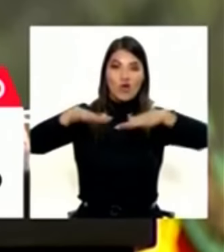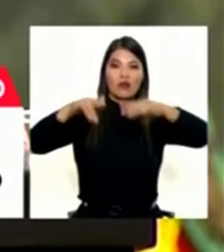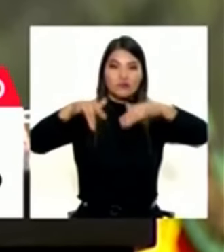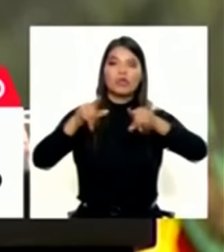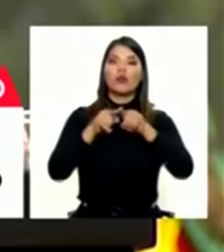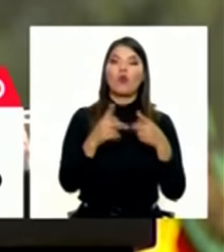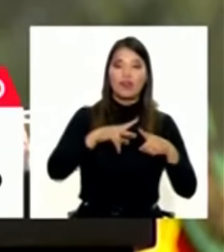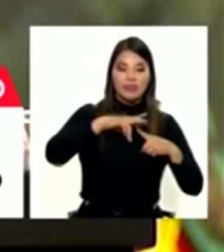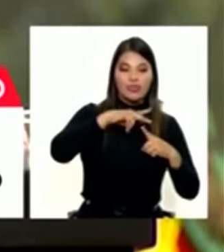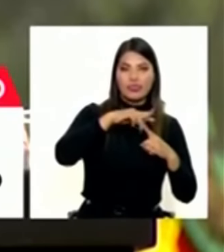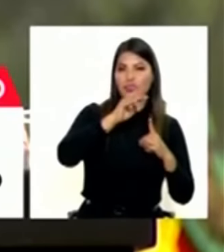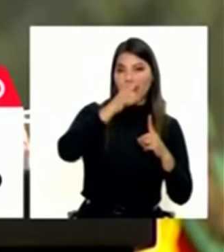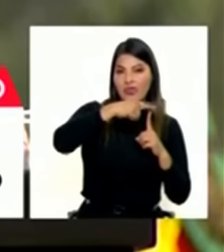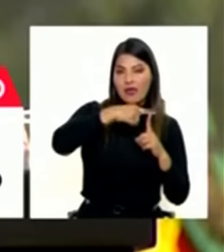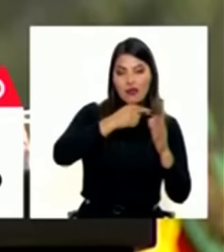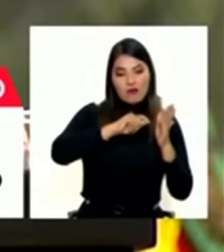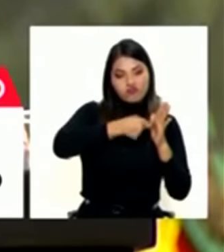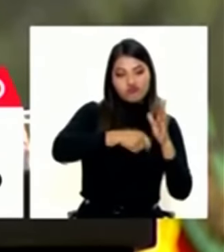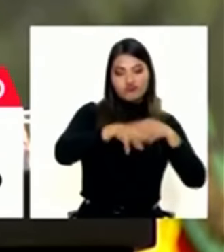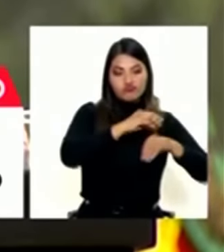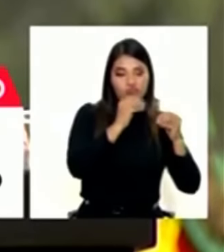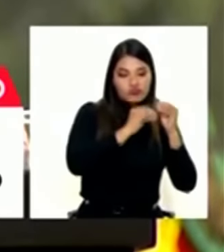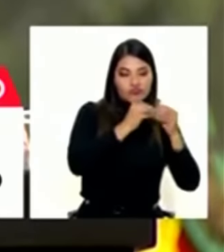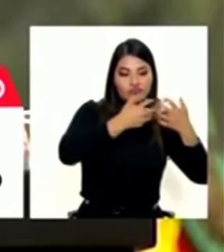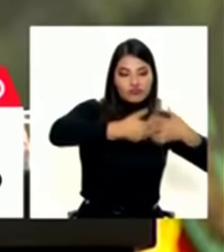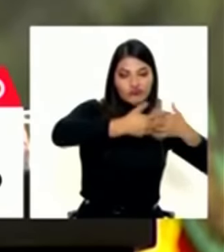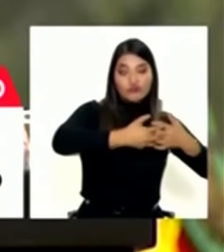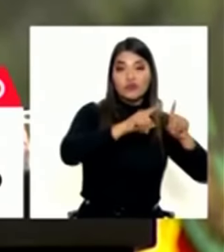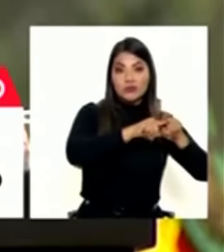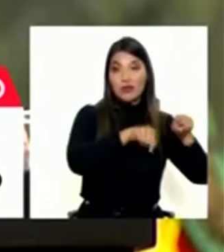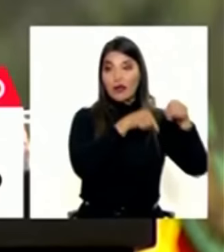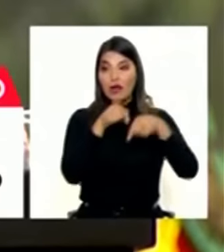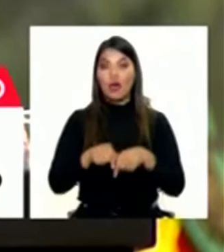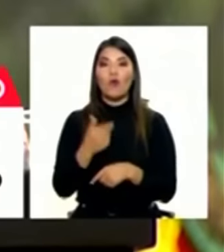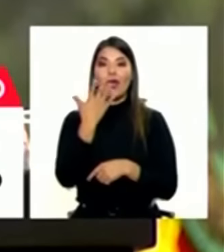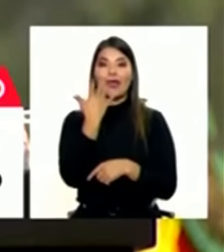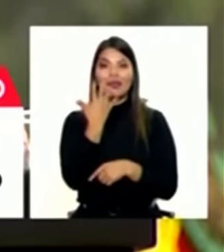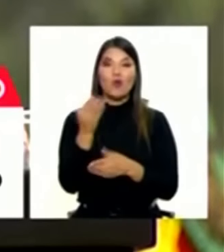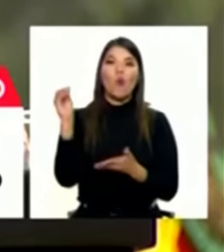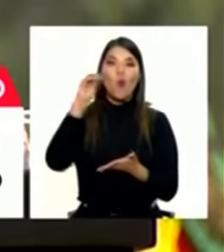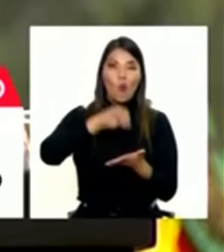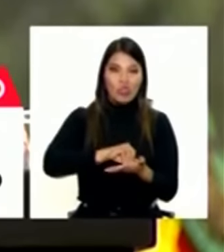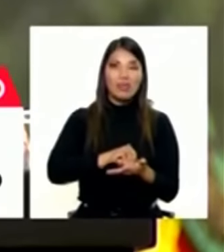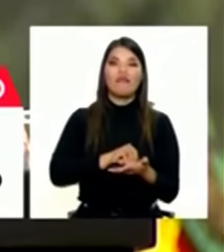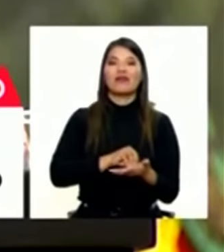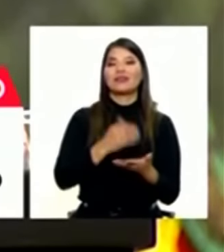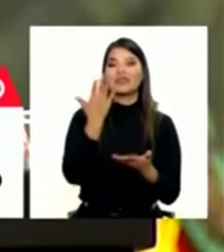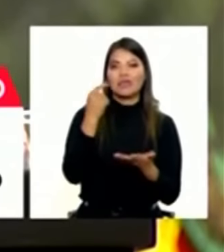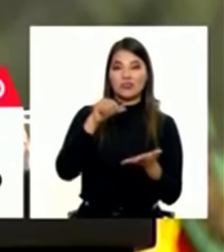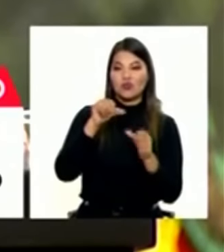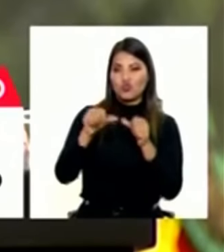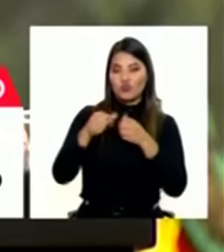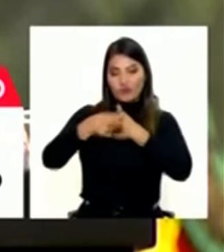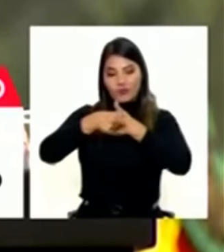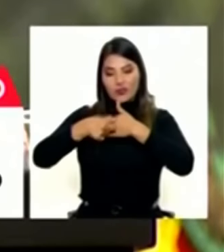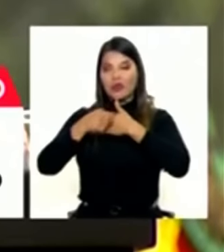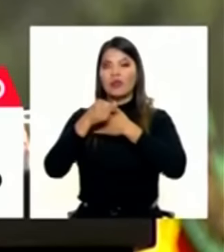de mantenimiento acaban de entregar el 15º avión de instrucción modelo